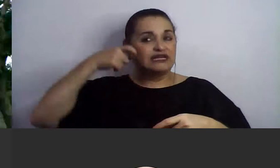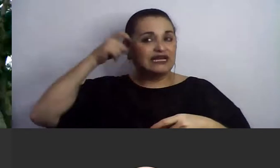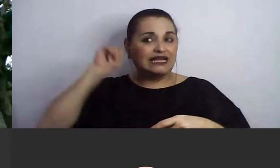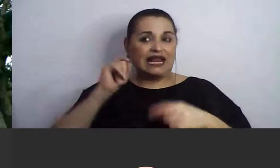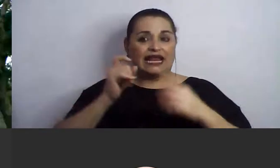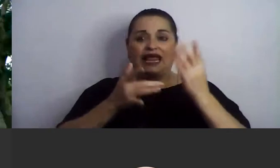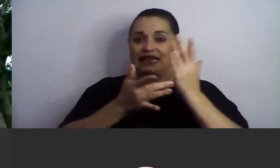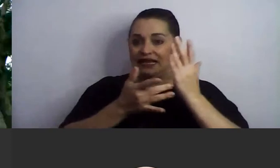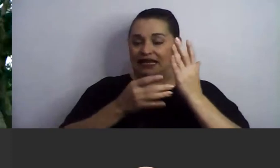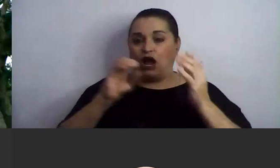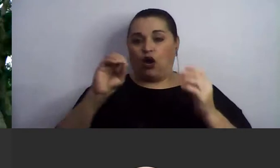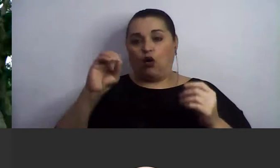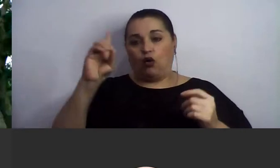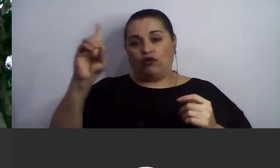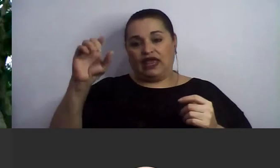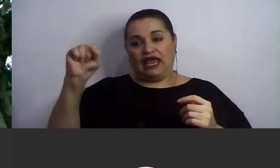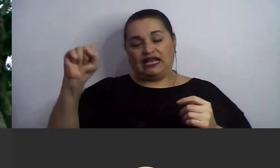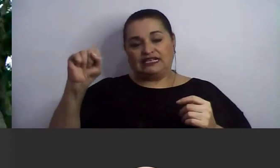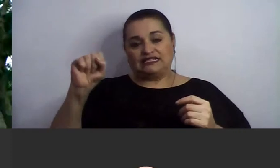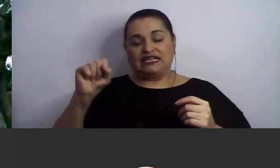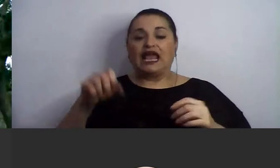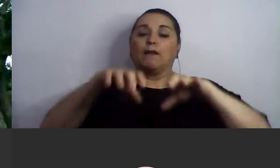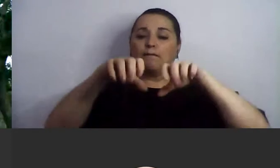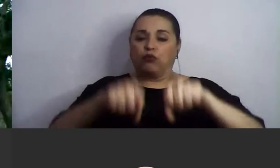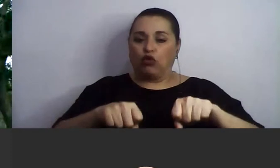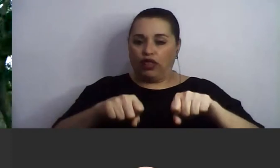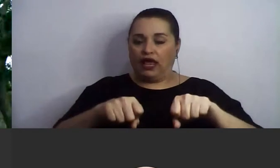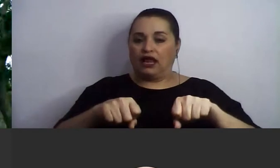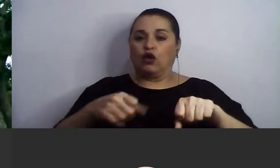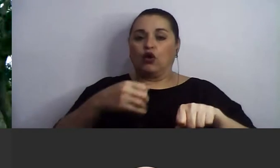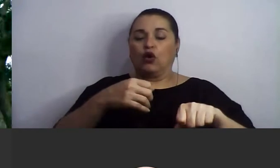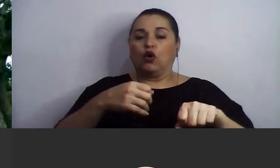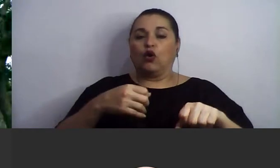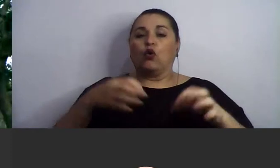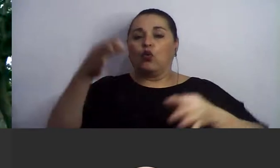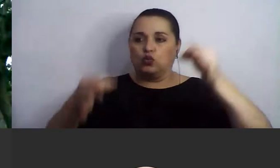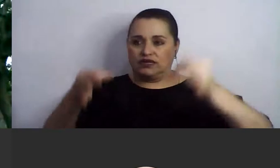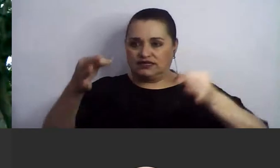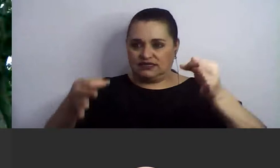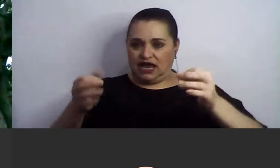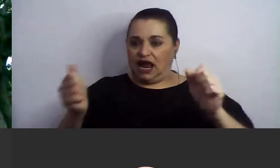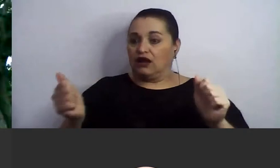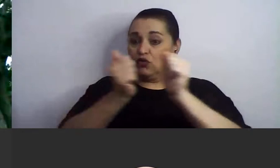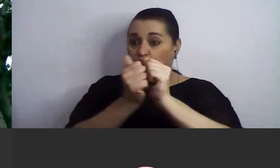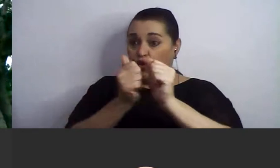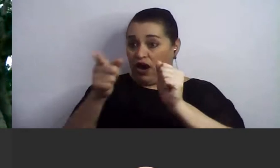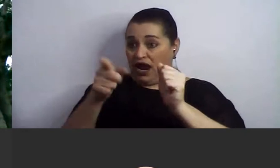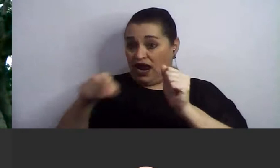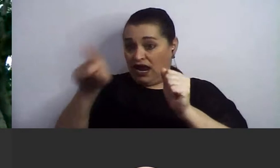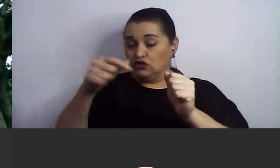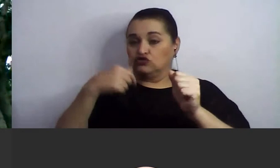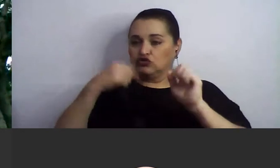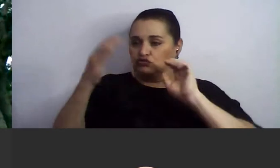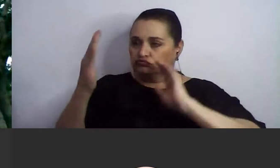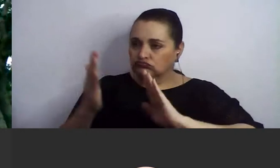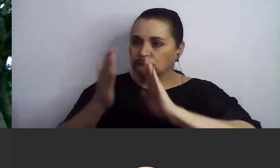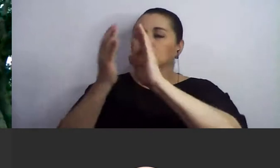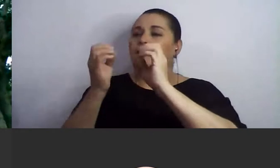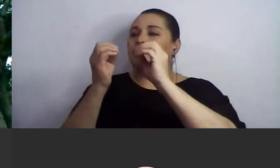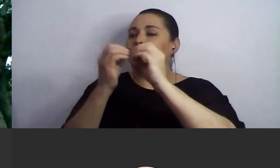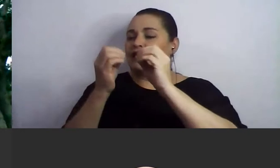ODS como para el poder judicial que justamente con ellos hemos tenido un acercamiento más